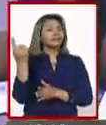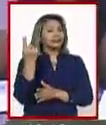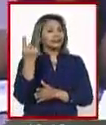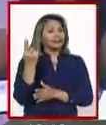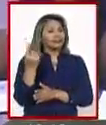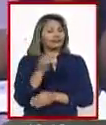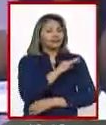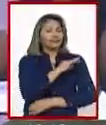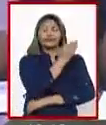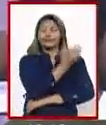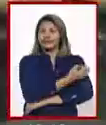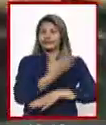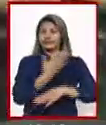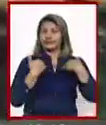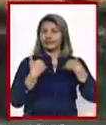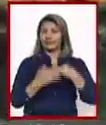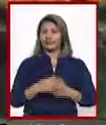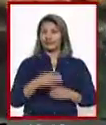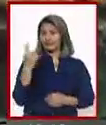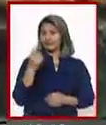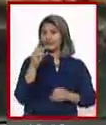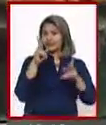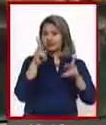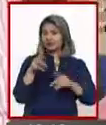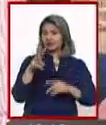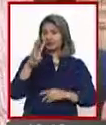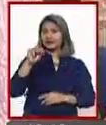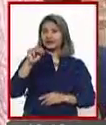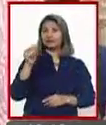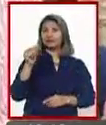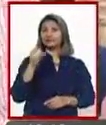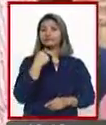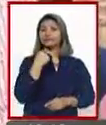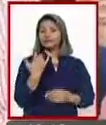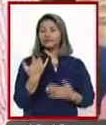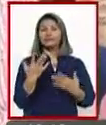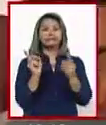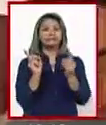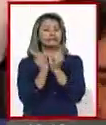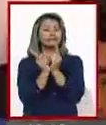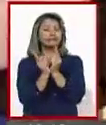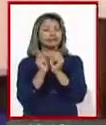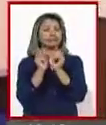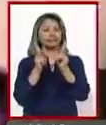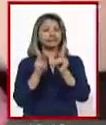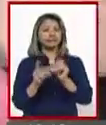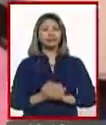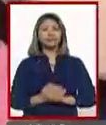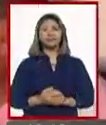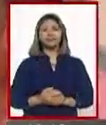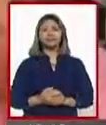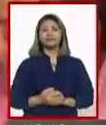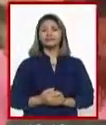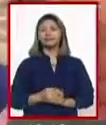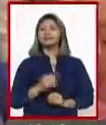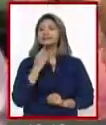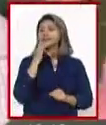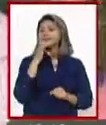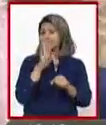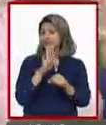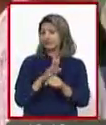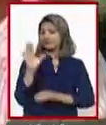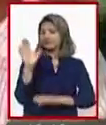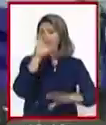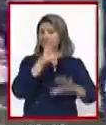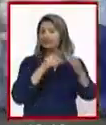la fuerza que podemos tener nosotros. Uno de los parlamentarios del MAS hoy recibió a estas personas con los cuales se comprometió a